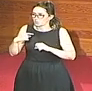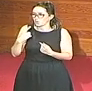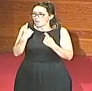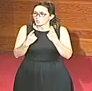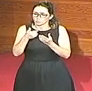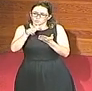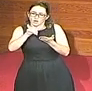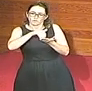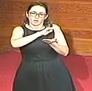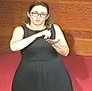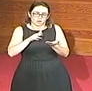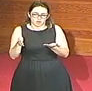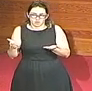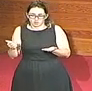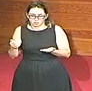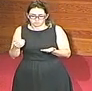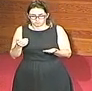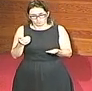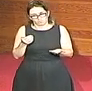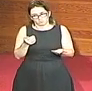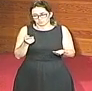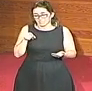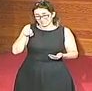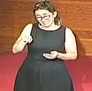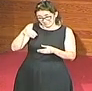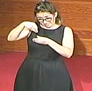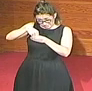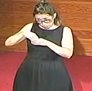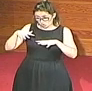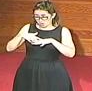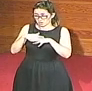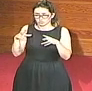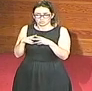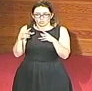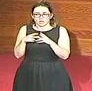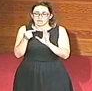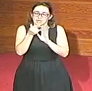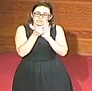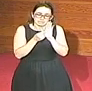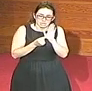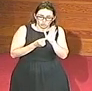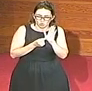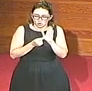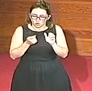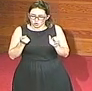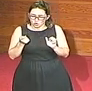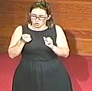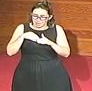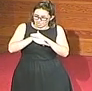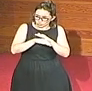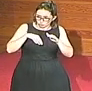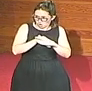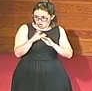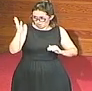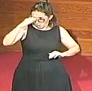está fuera, pero ahí no hay un criterio editorial. O sea, gente que se está informando por